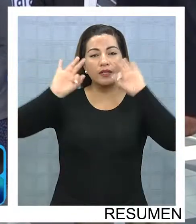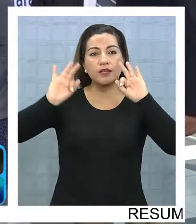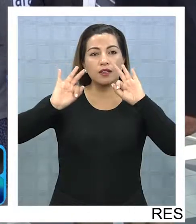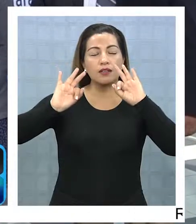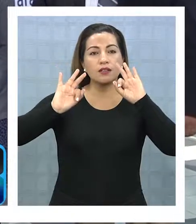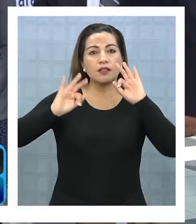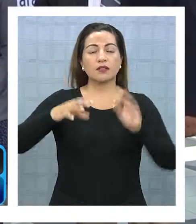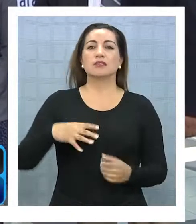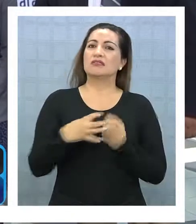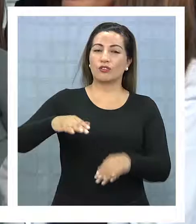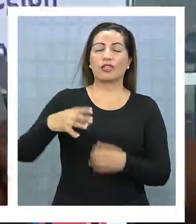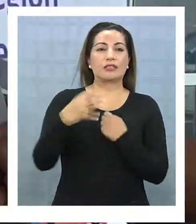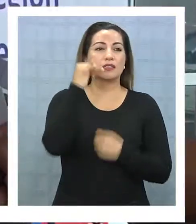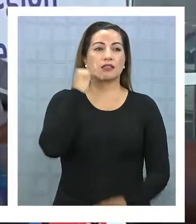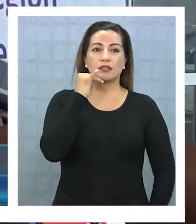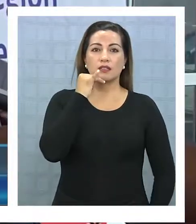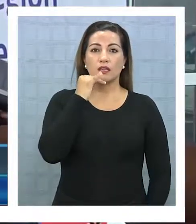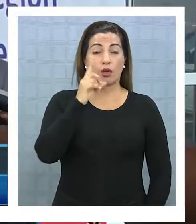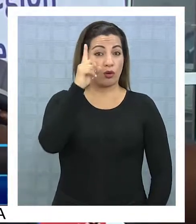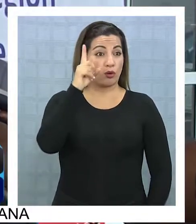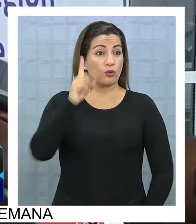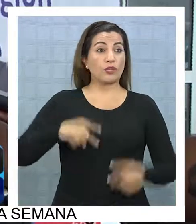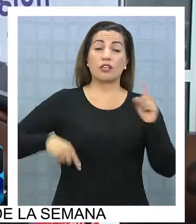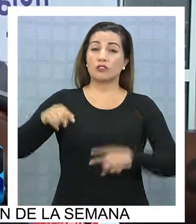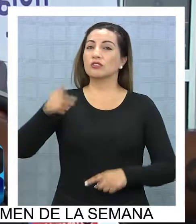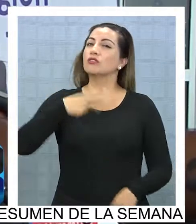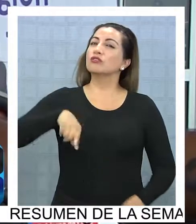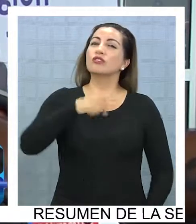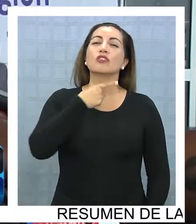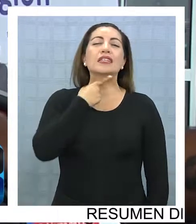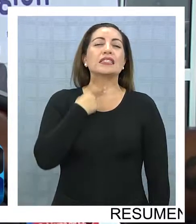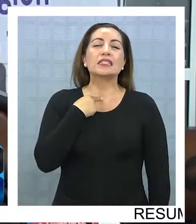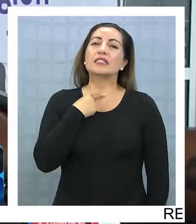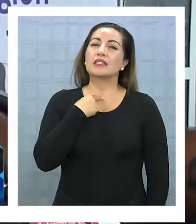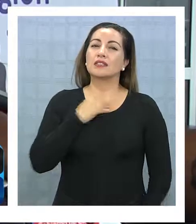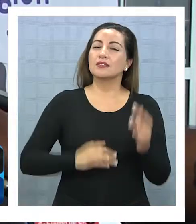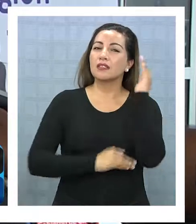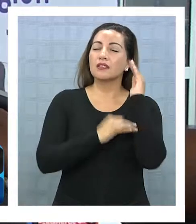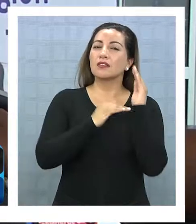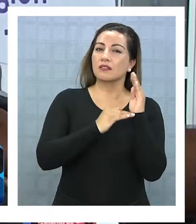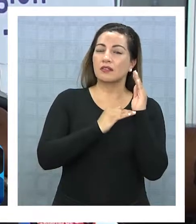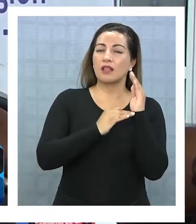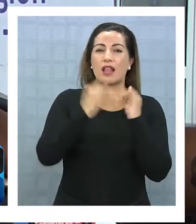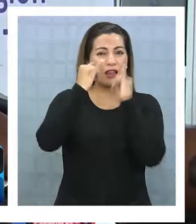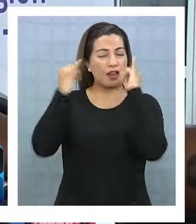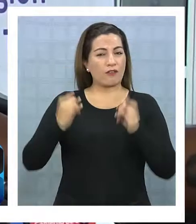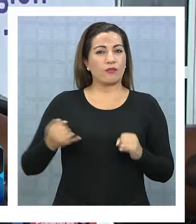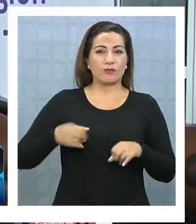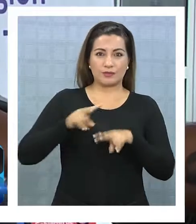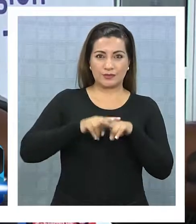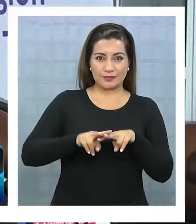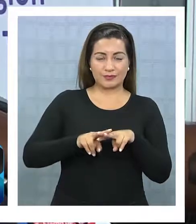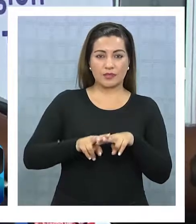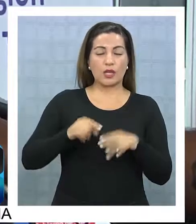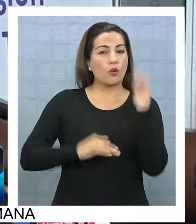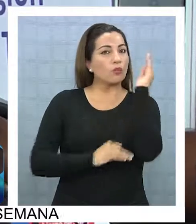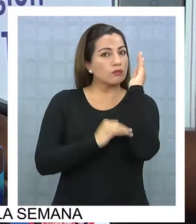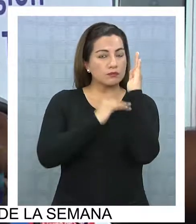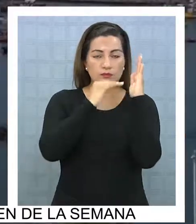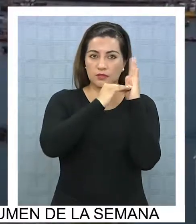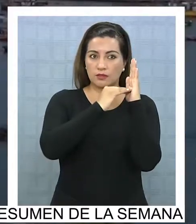Es por eso que hasta las dependencias del nuevo recinto judicial, que tuvo una inversión cercana a los 3.000 millones de pesos, llegó la Directora Nacional de Arquitectura,